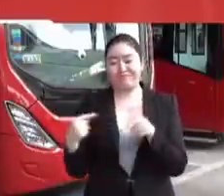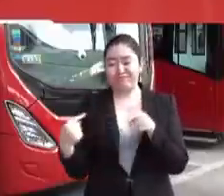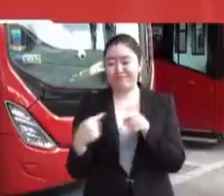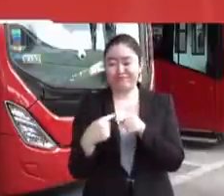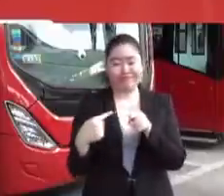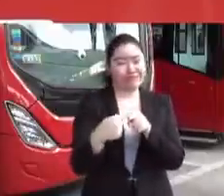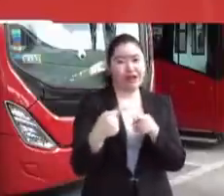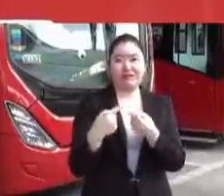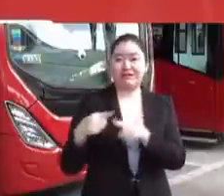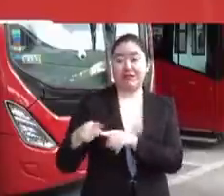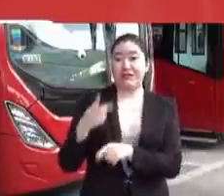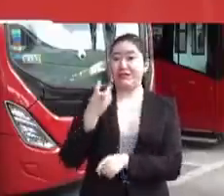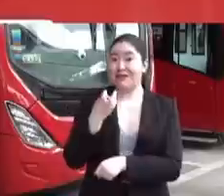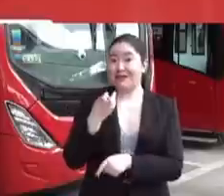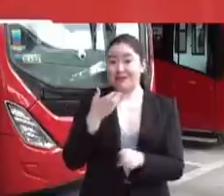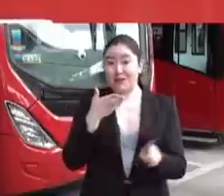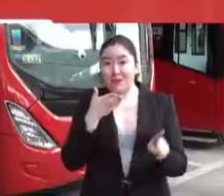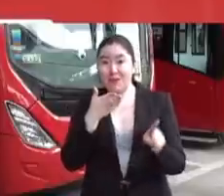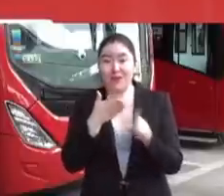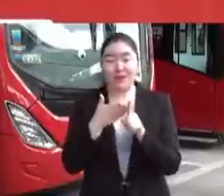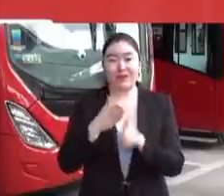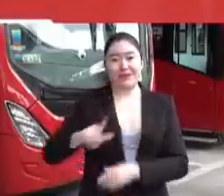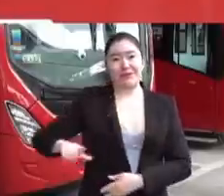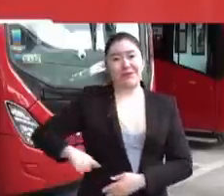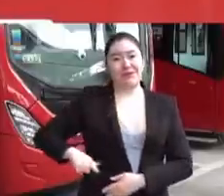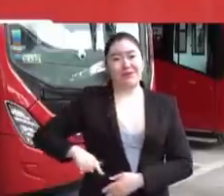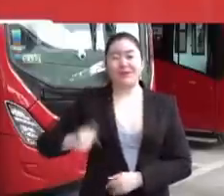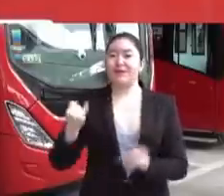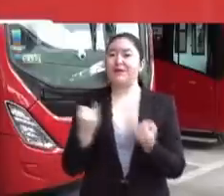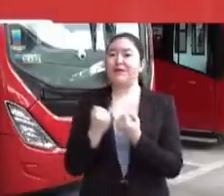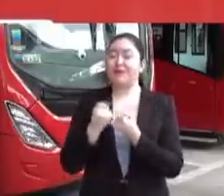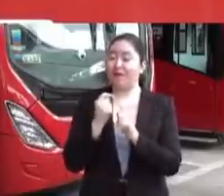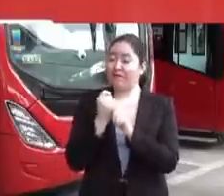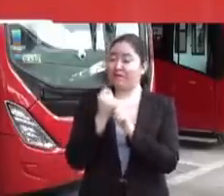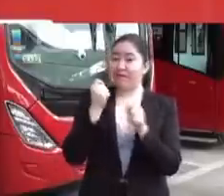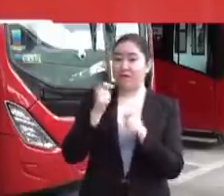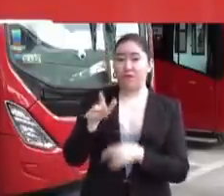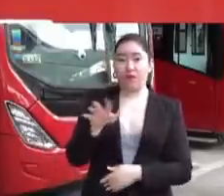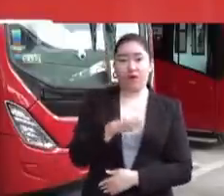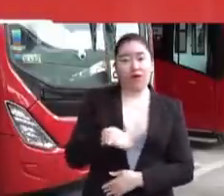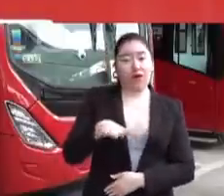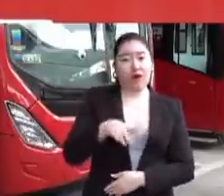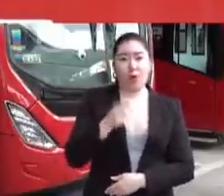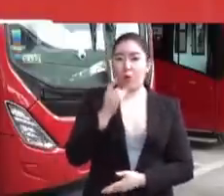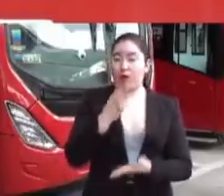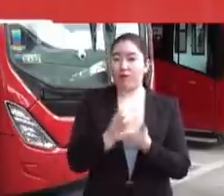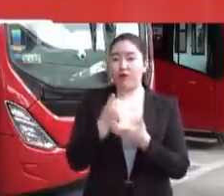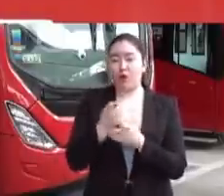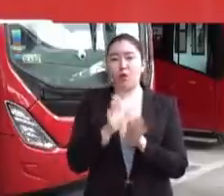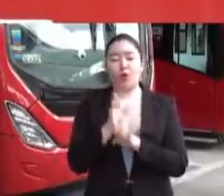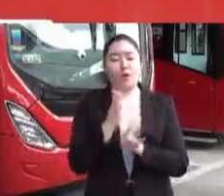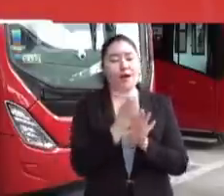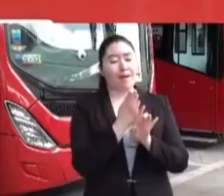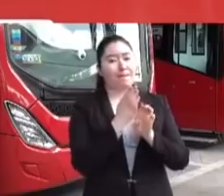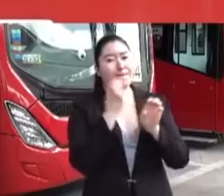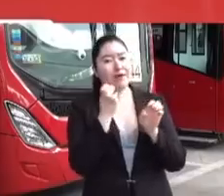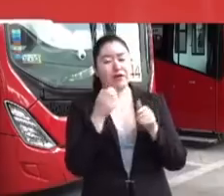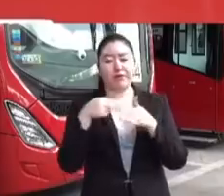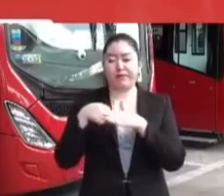proyecto de este gobierno, de integrar todo el transporte público en una sola red, con Metrobús, el